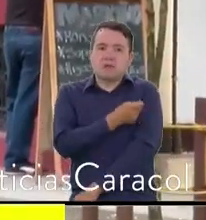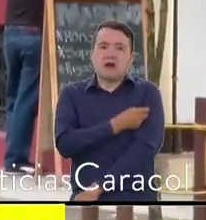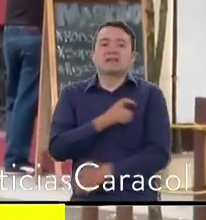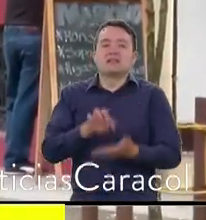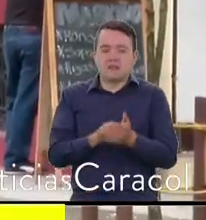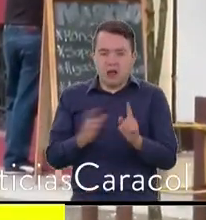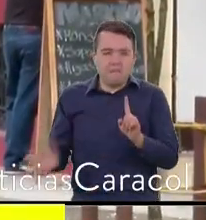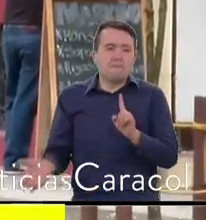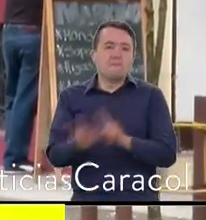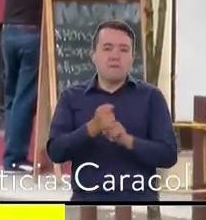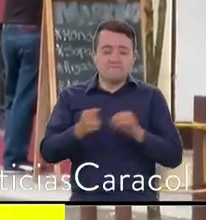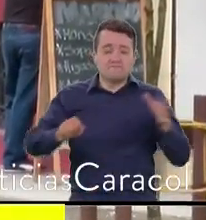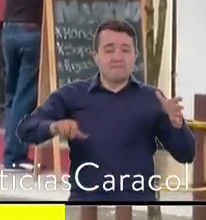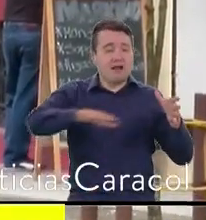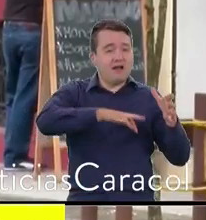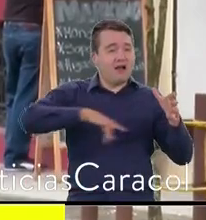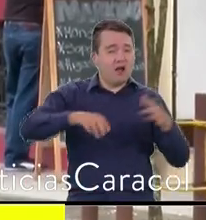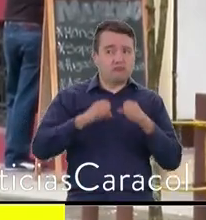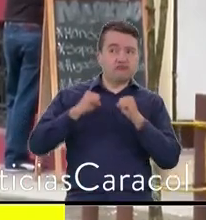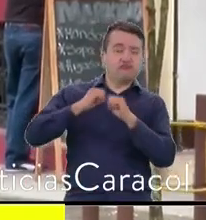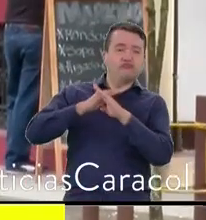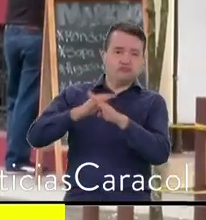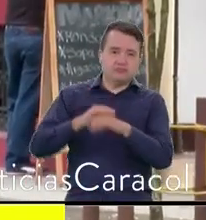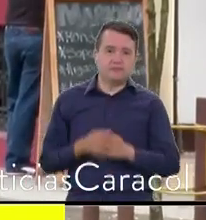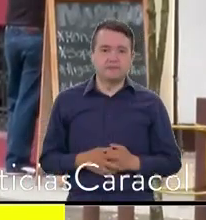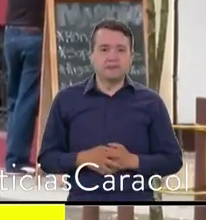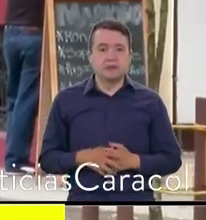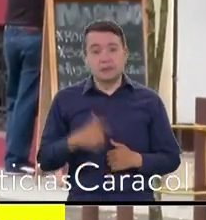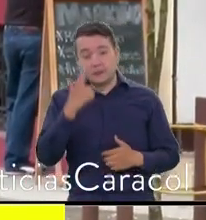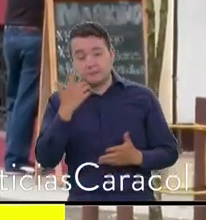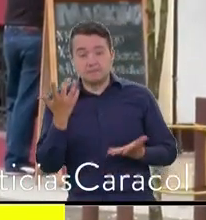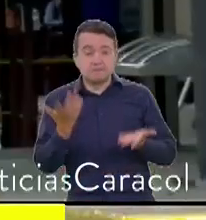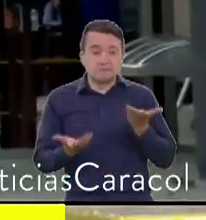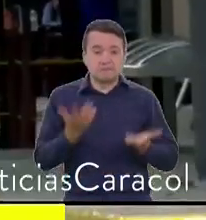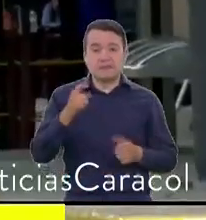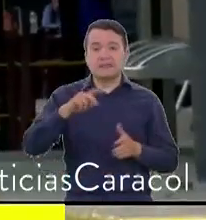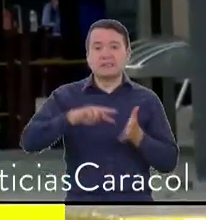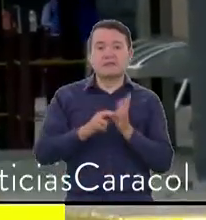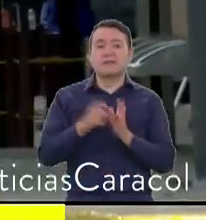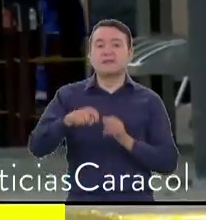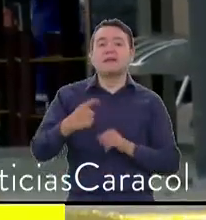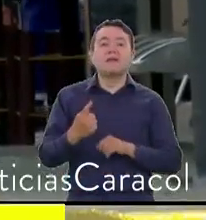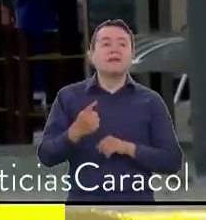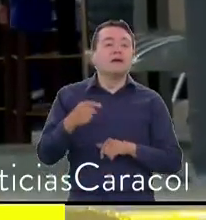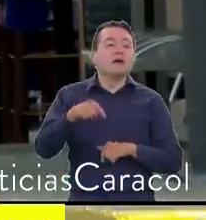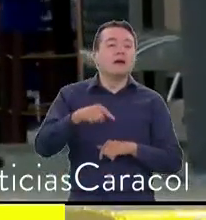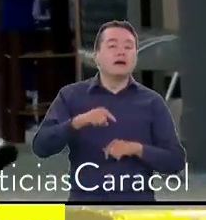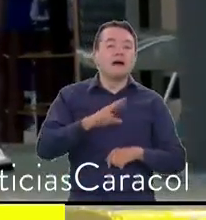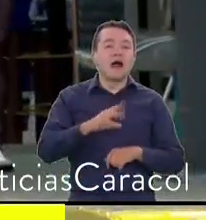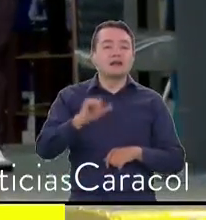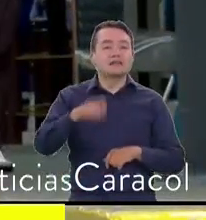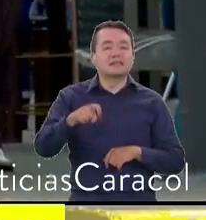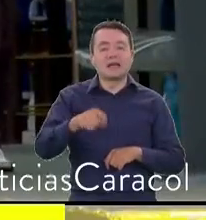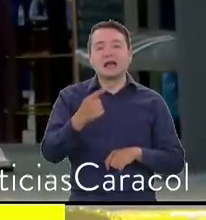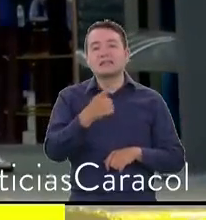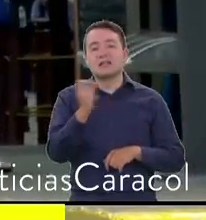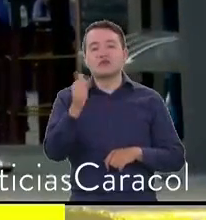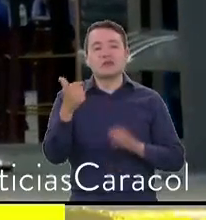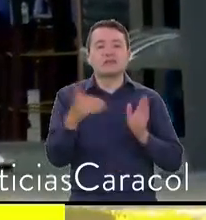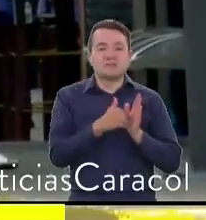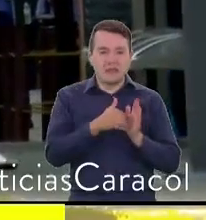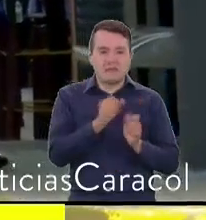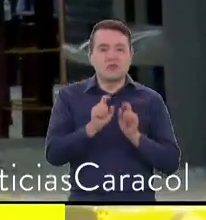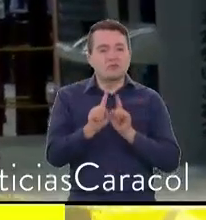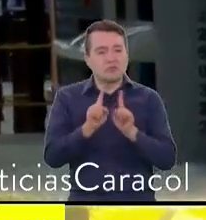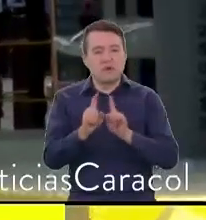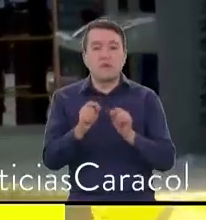inmunidad de rebaño. Se estima que se necesitarán 110.000 biológicos para poder aplicar las dosis que se necesitan para inocular a las personas durante la primera